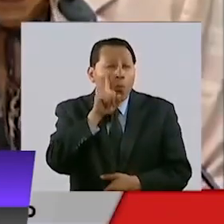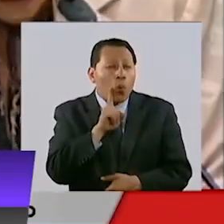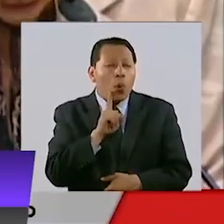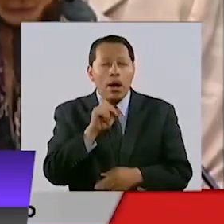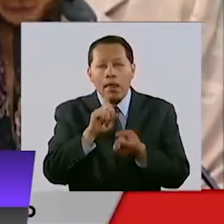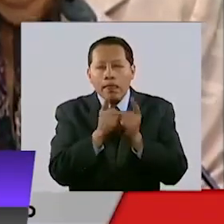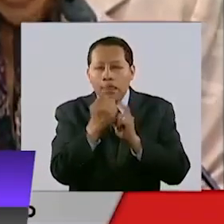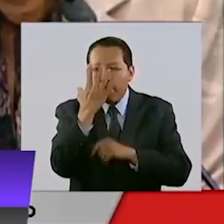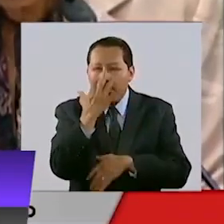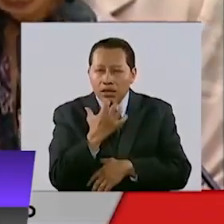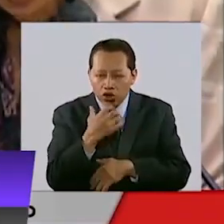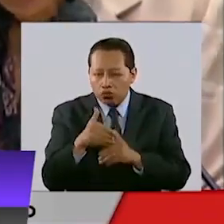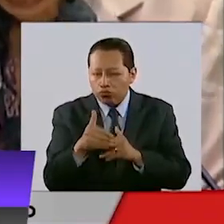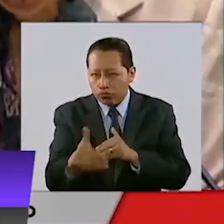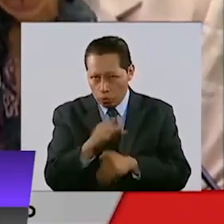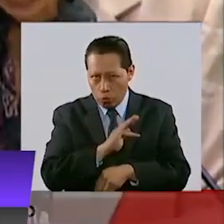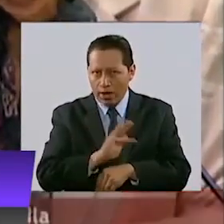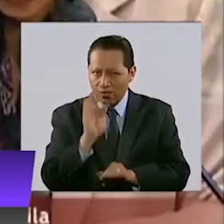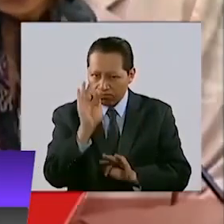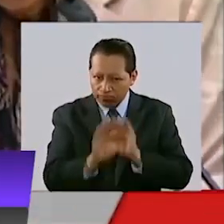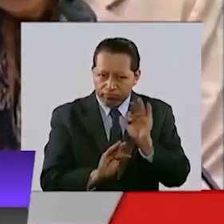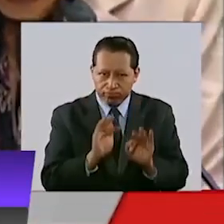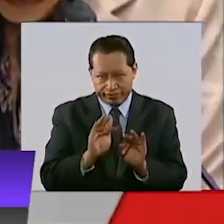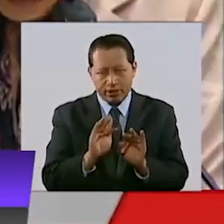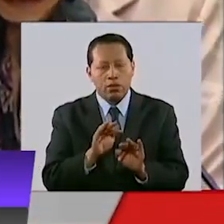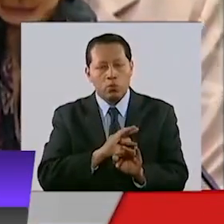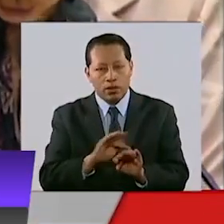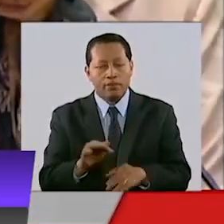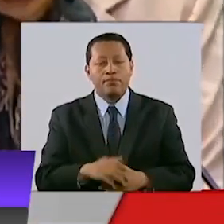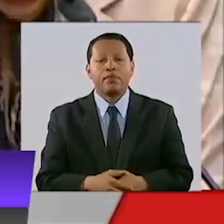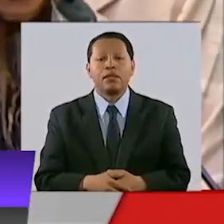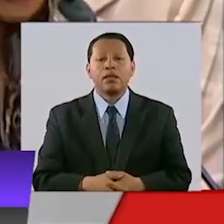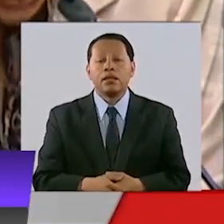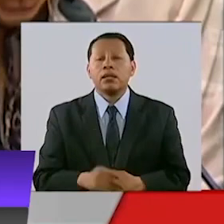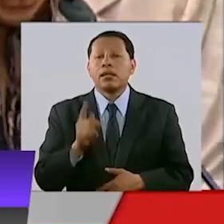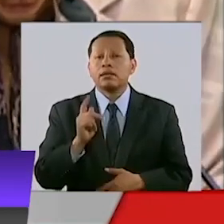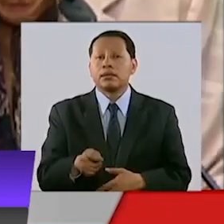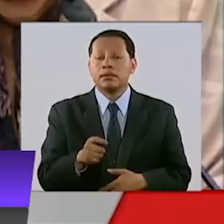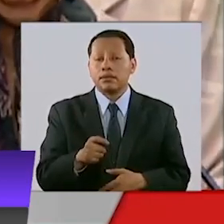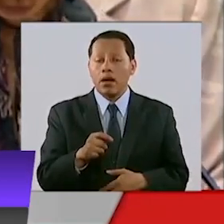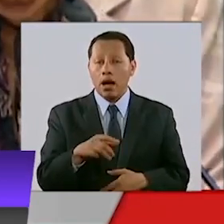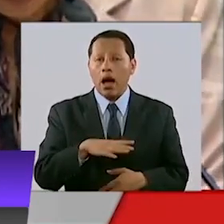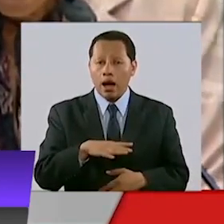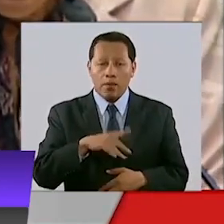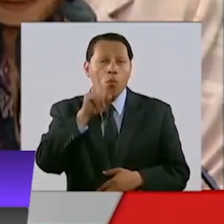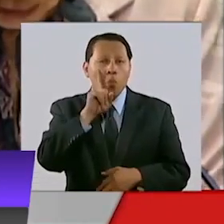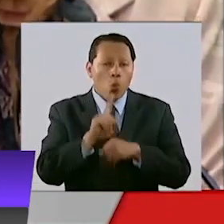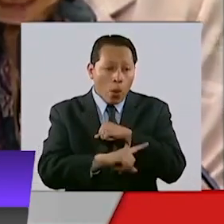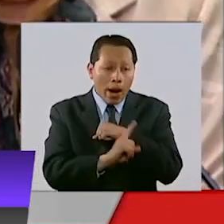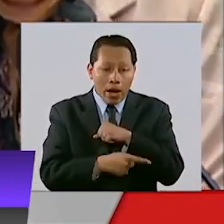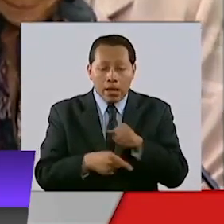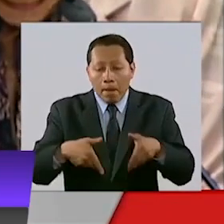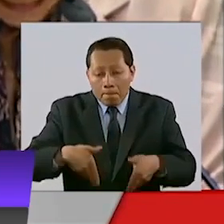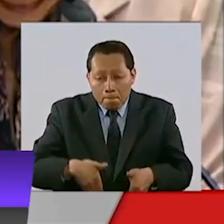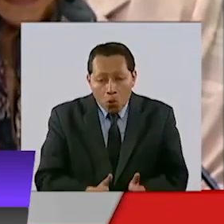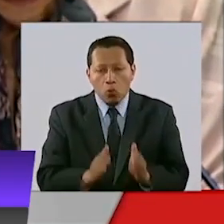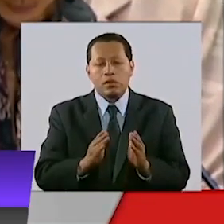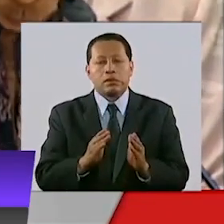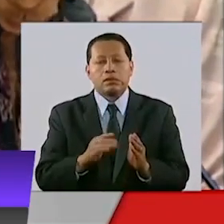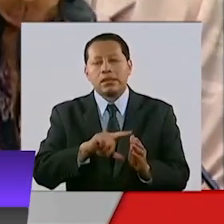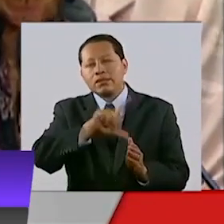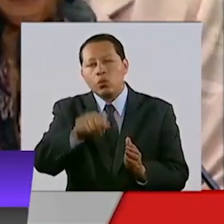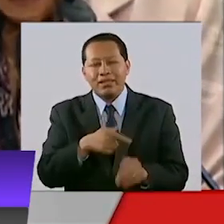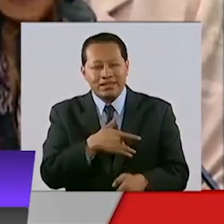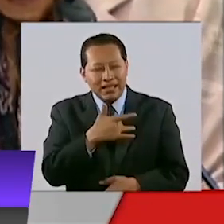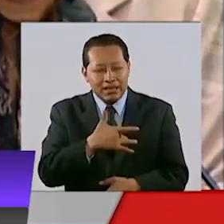la depresión posparto es uno de los trastornos que ocasiona mayor discapacidad en el